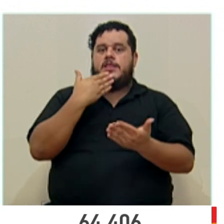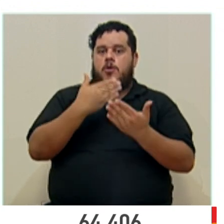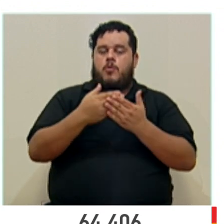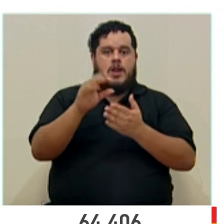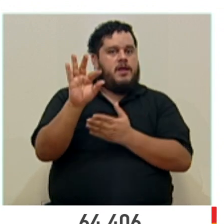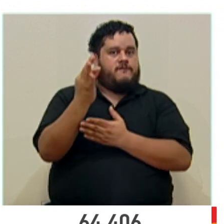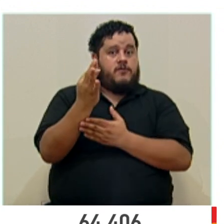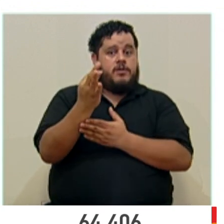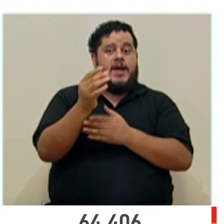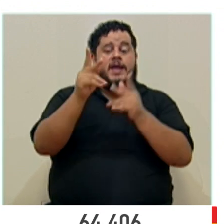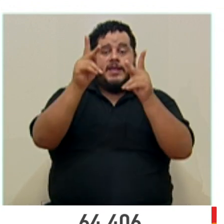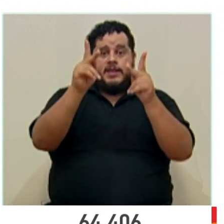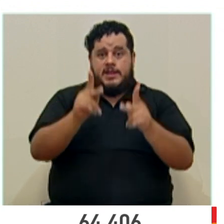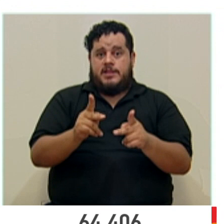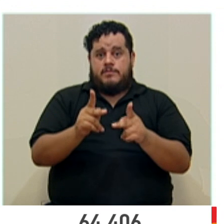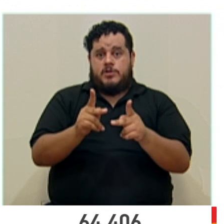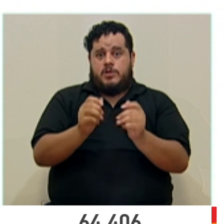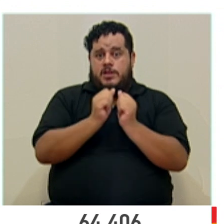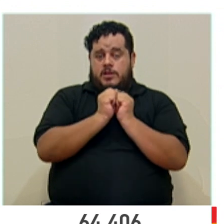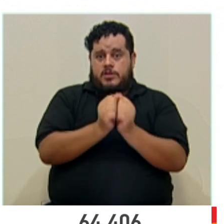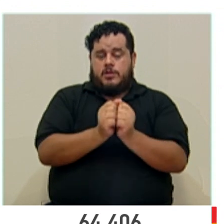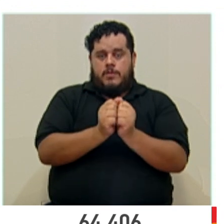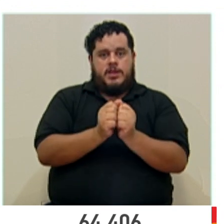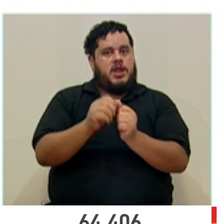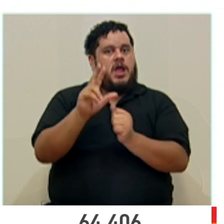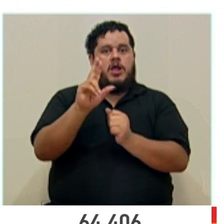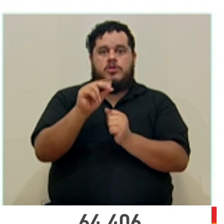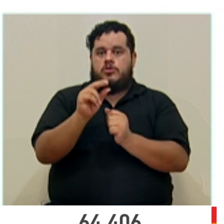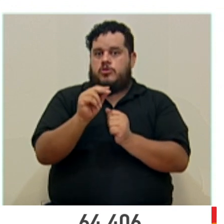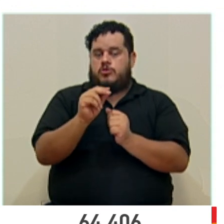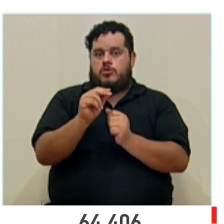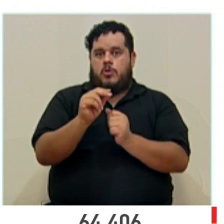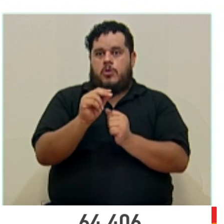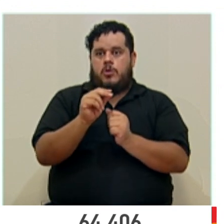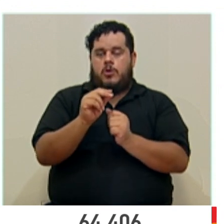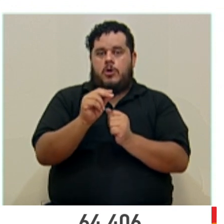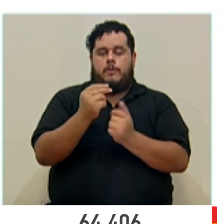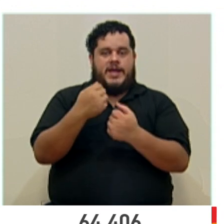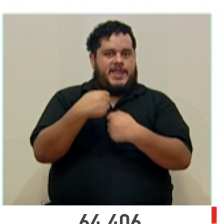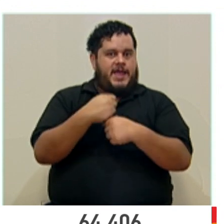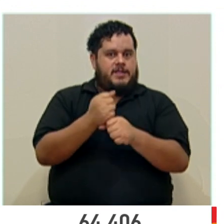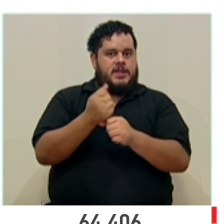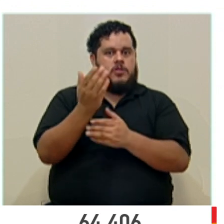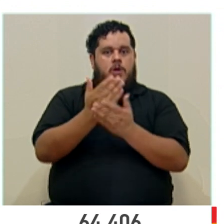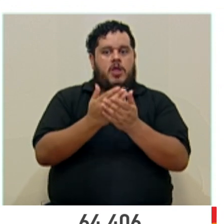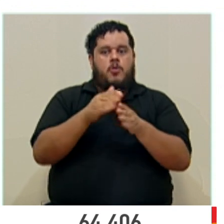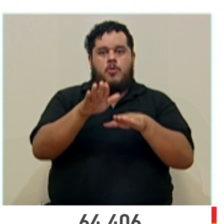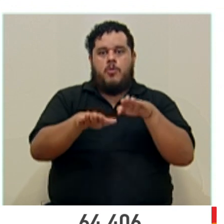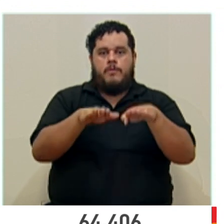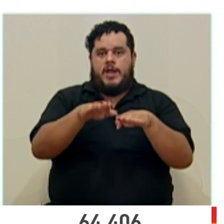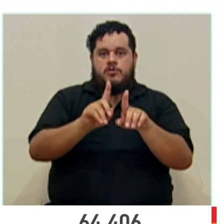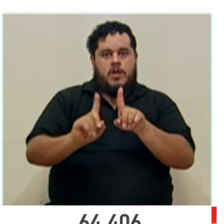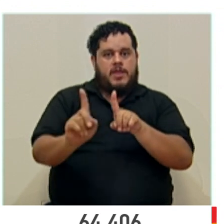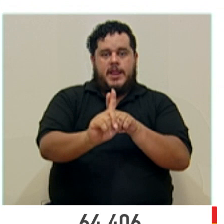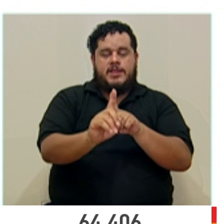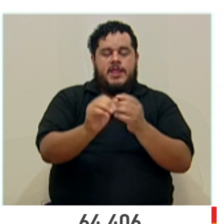la persona que los acompaña no vayan ni generando un paso adelante que le pueda